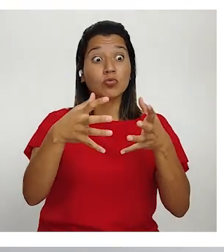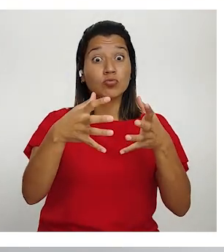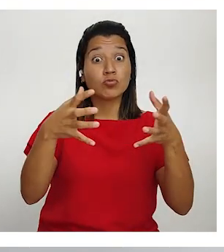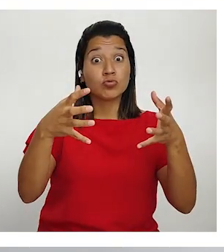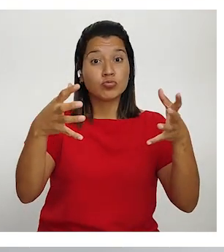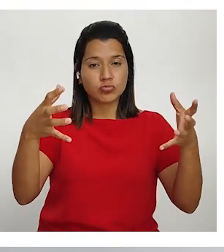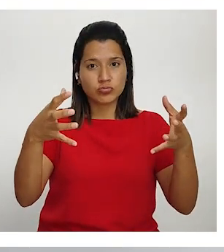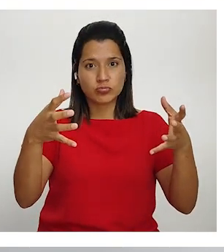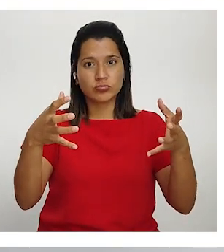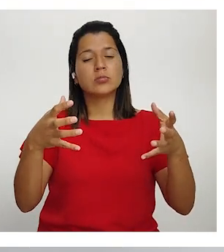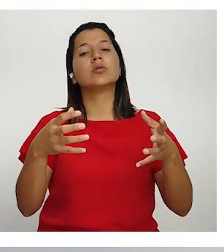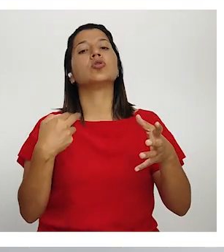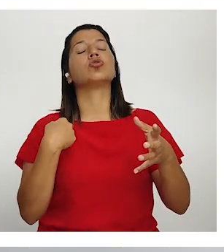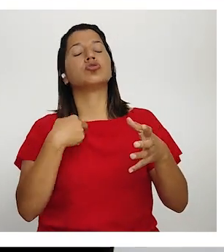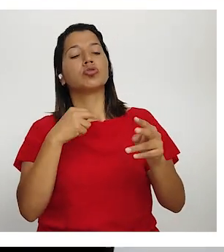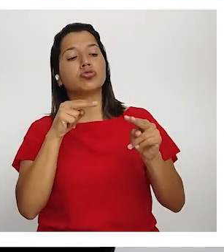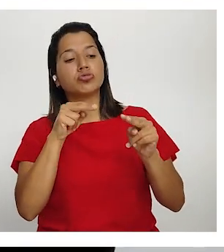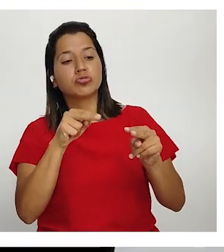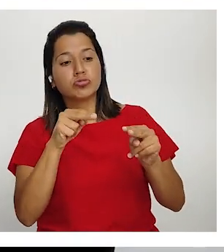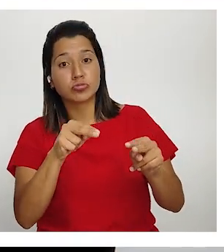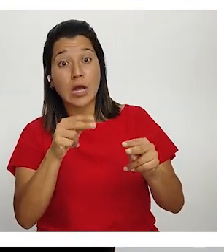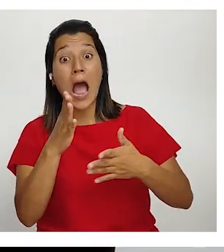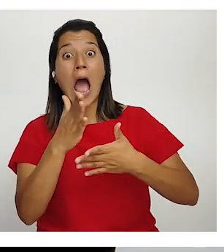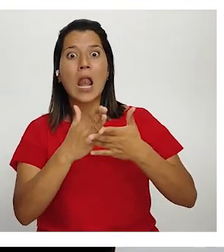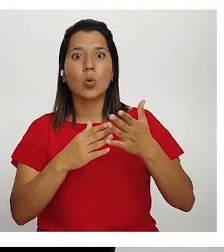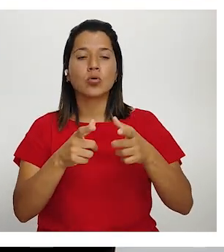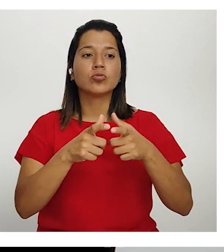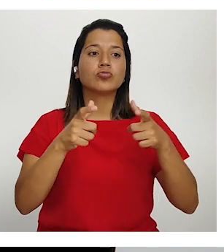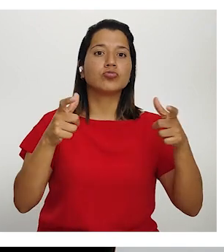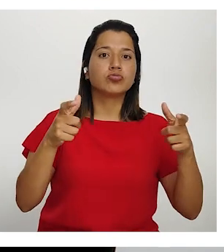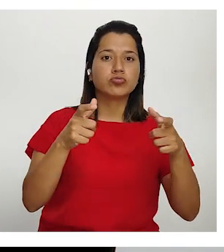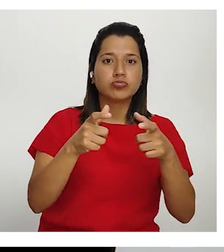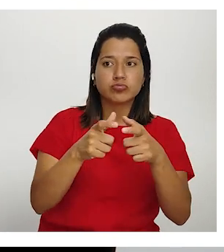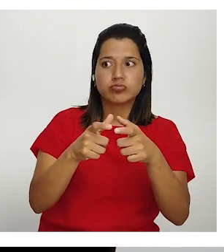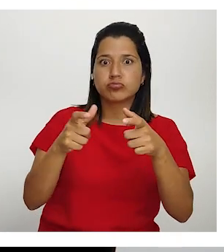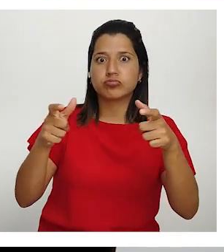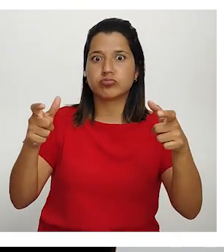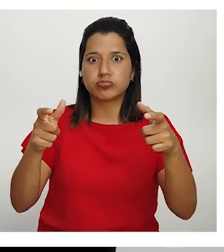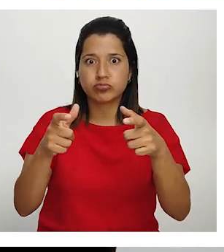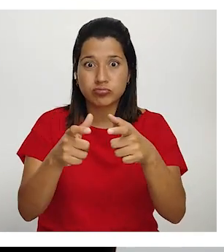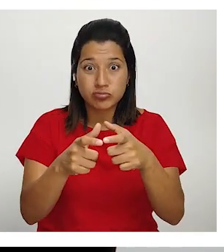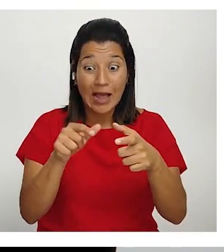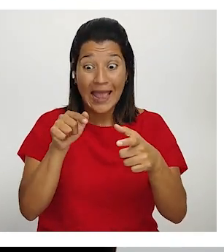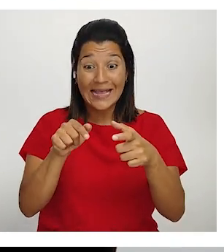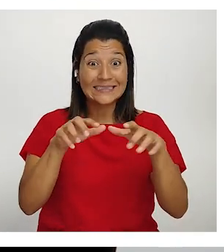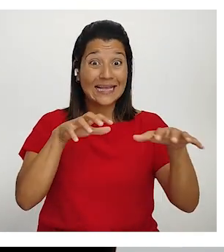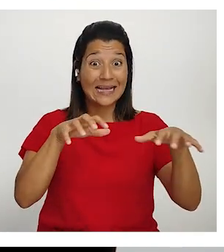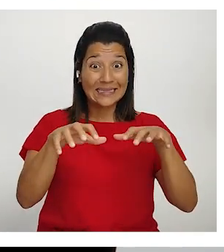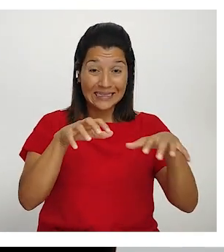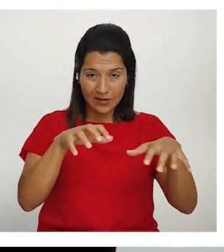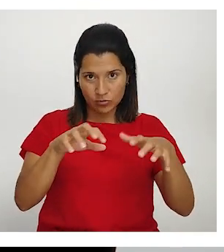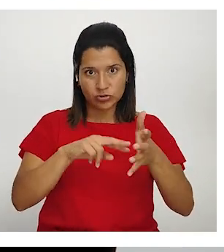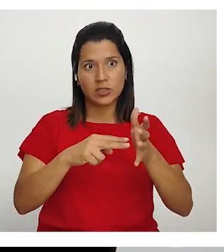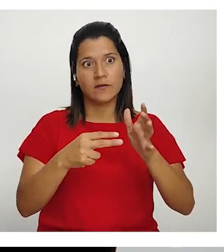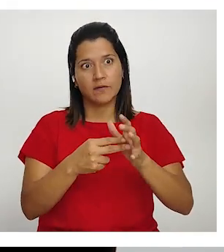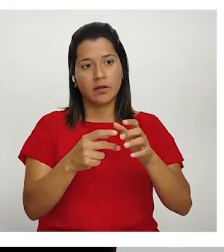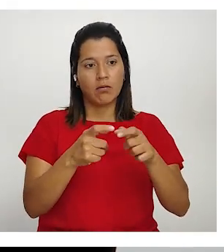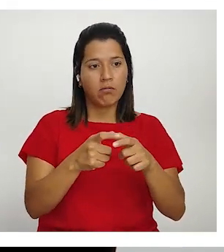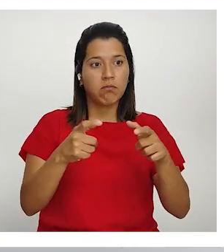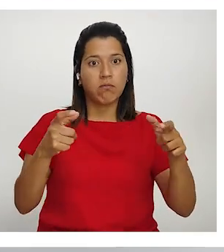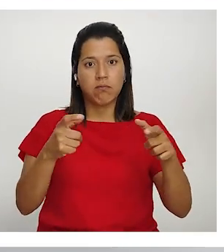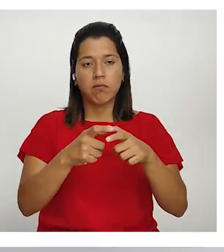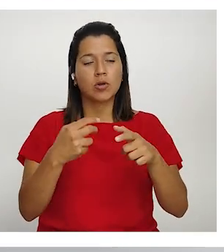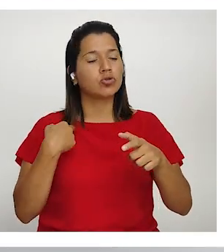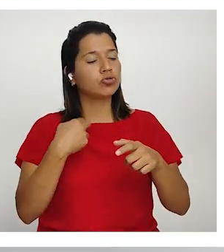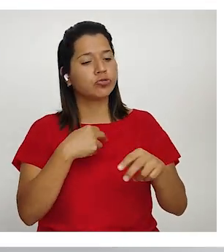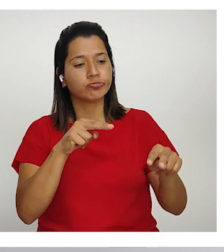seguimiento. Hay brotes activos, puntos activos, a estos puntos activos se les da seguimiento en todo momento y se contrarresta